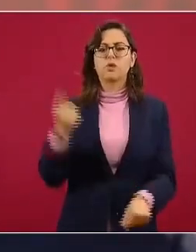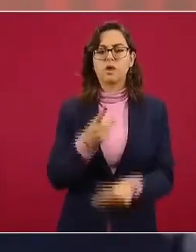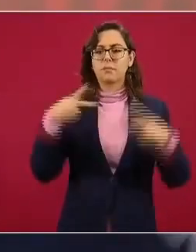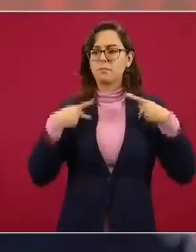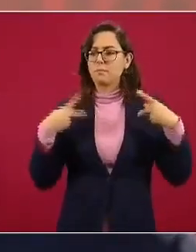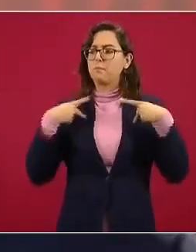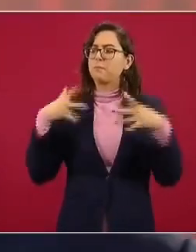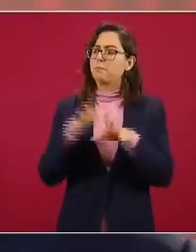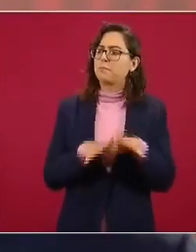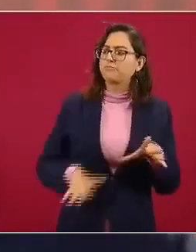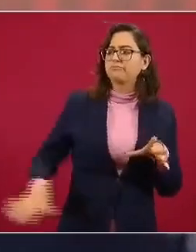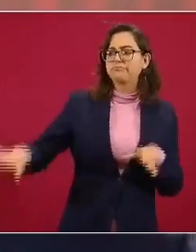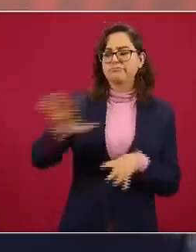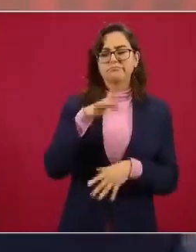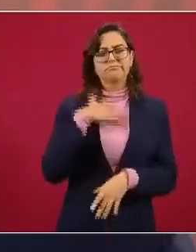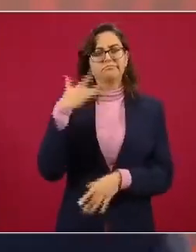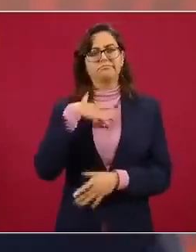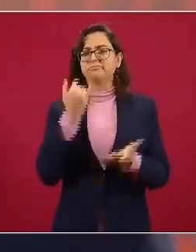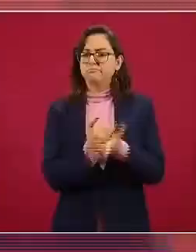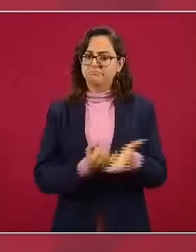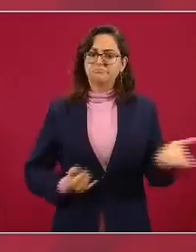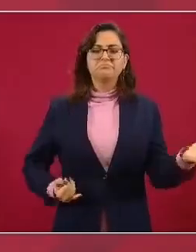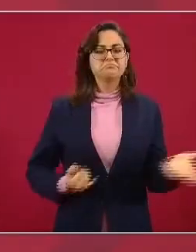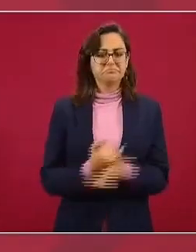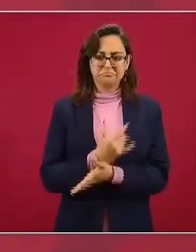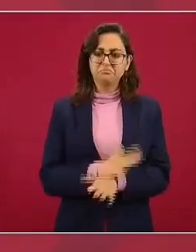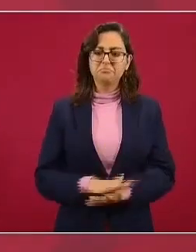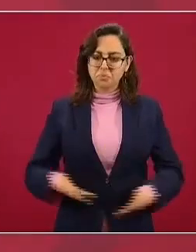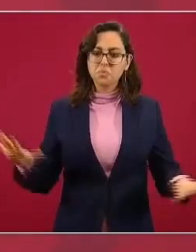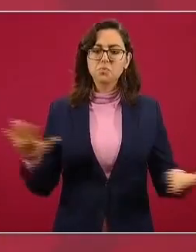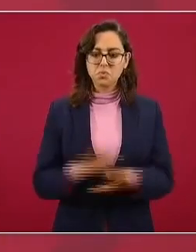a cabo un cambio, una transformación.